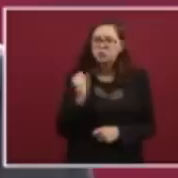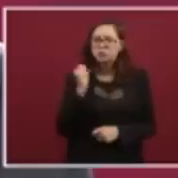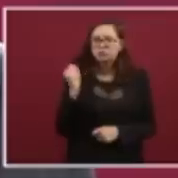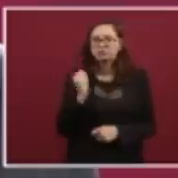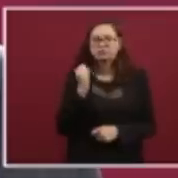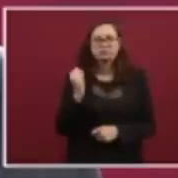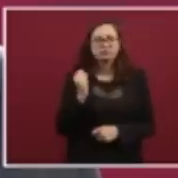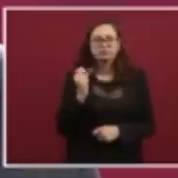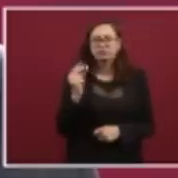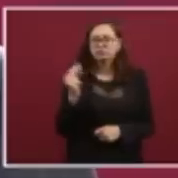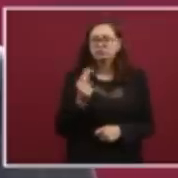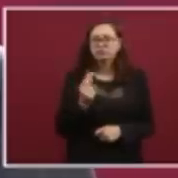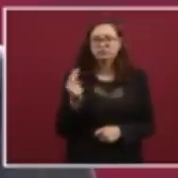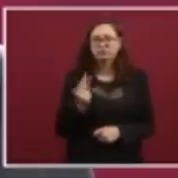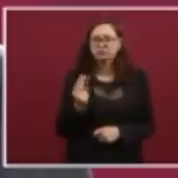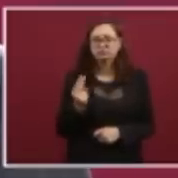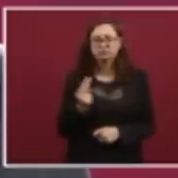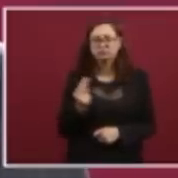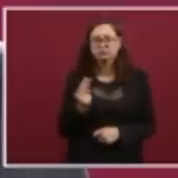requerimos